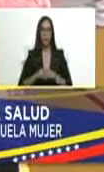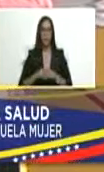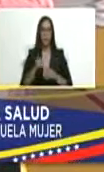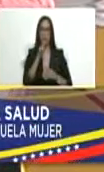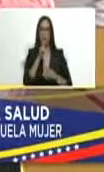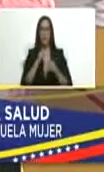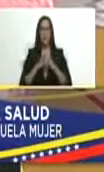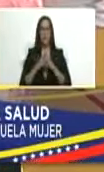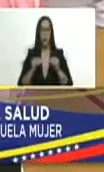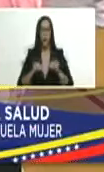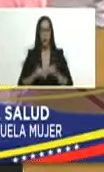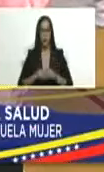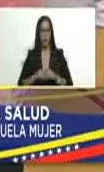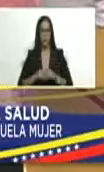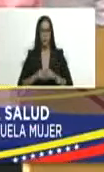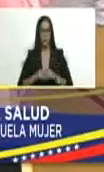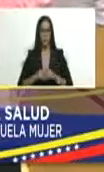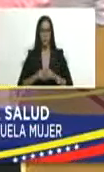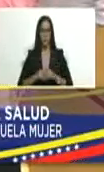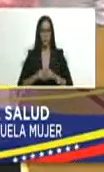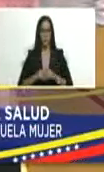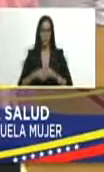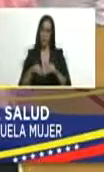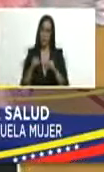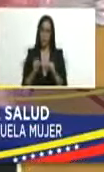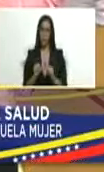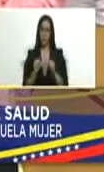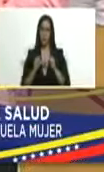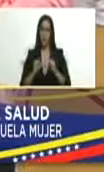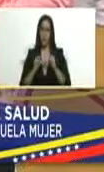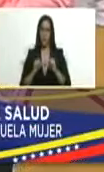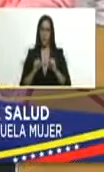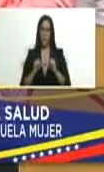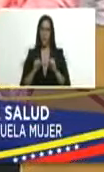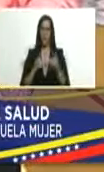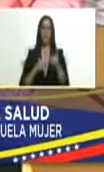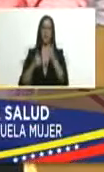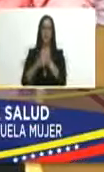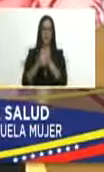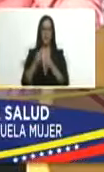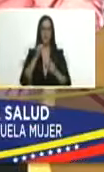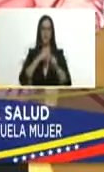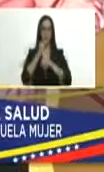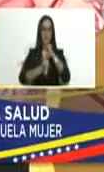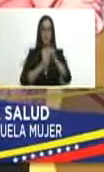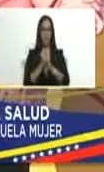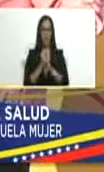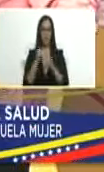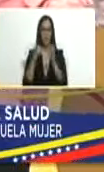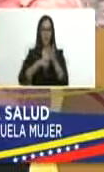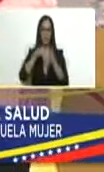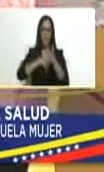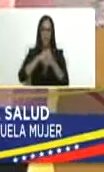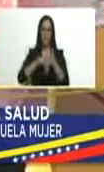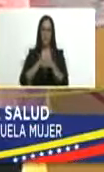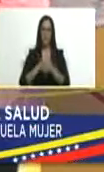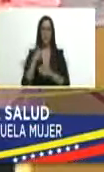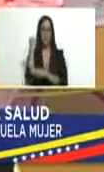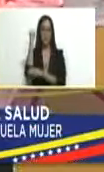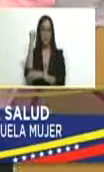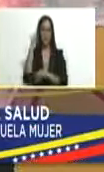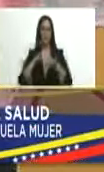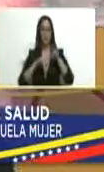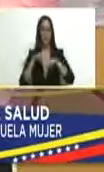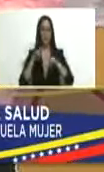informaba de todo. Y manteníamos en el Frente Internacional una batalla triunfadora, pues. Construimos el